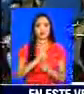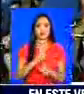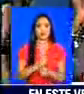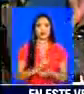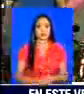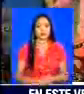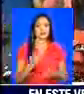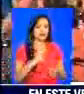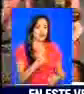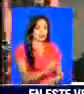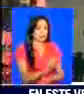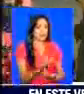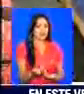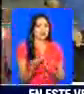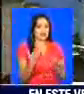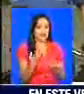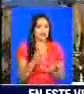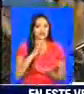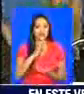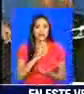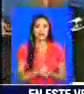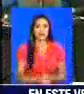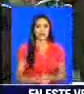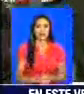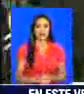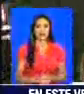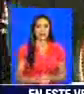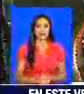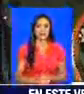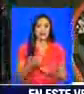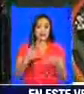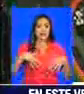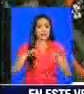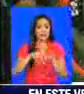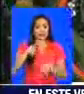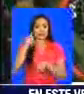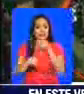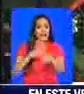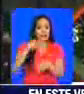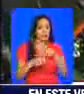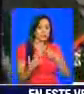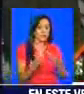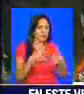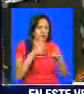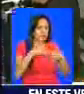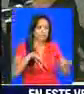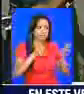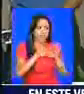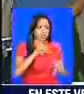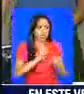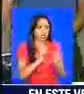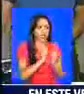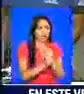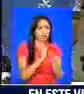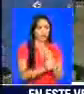también Edison, con quien vamos a dialogar. Bueno, pues aparte de la bicicleta también, que es importante para practicar este deporte,